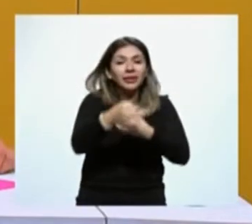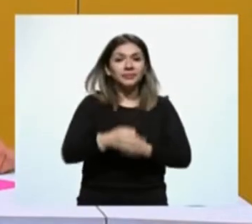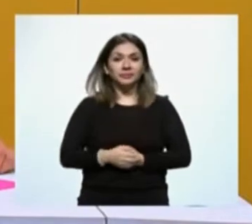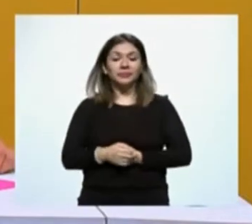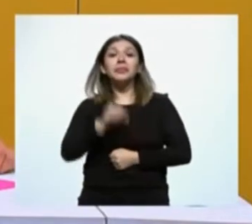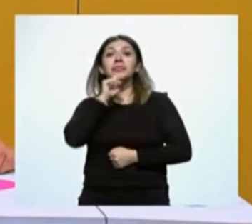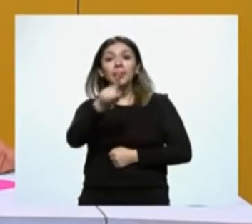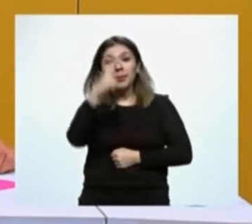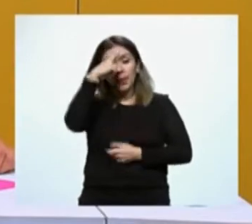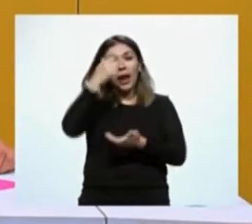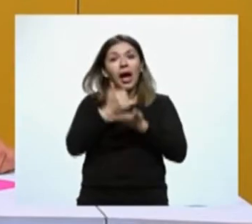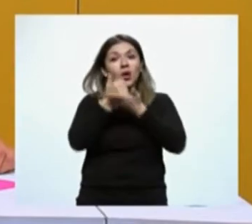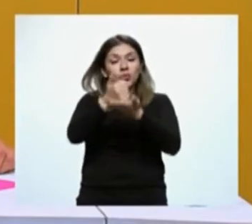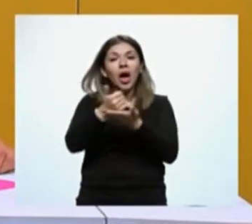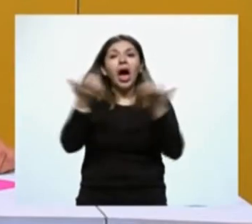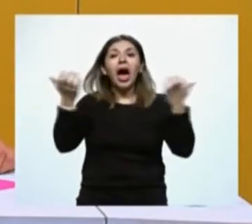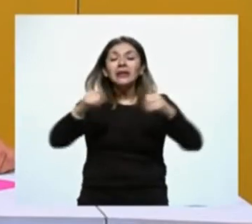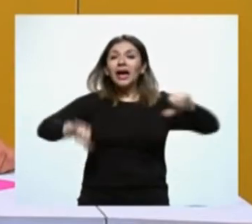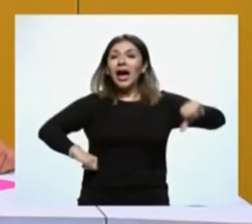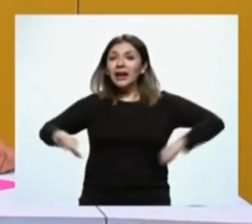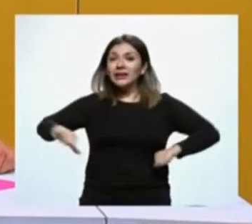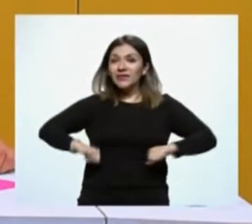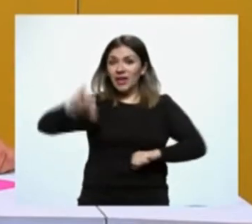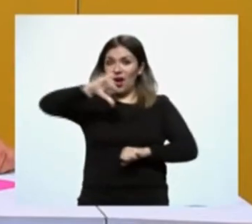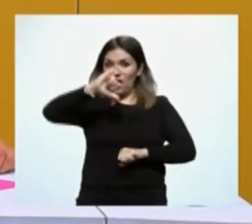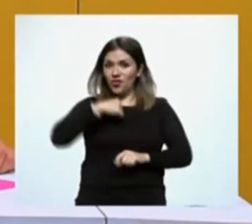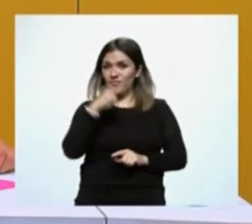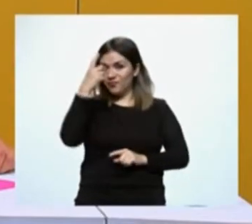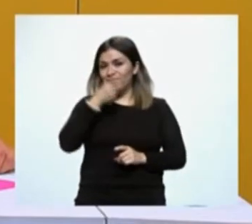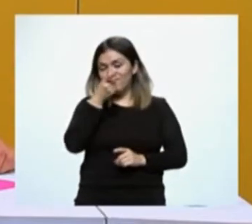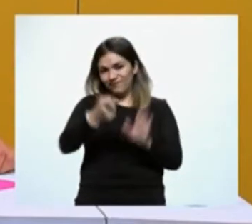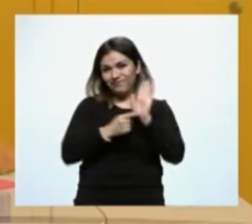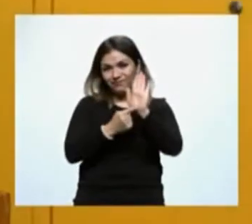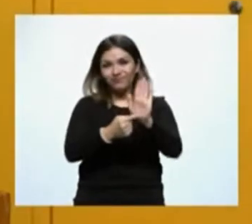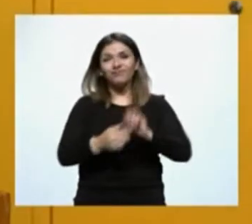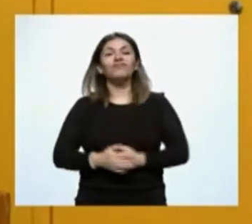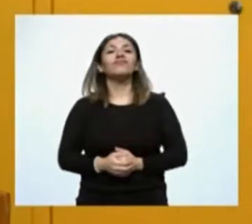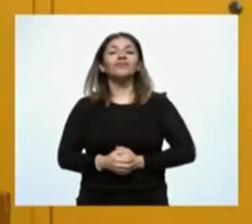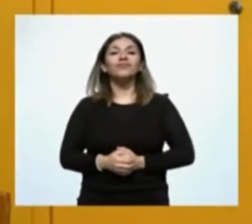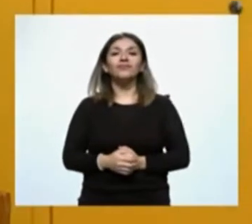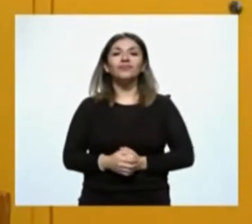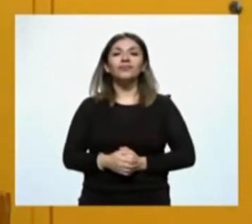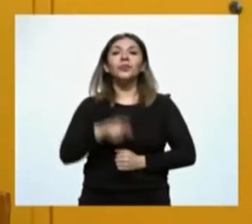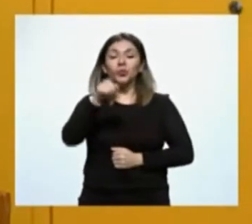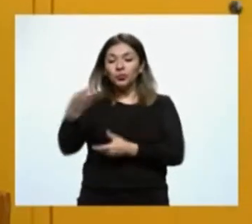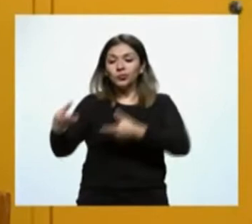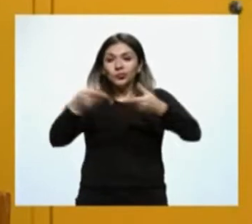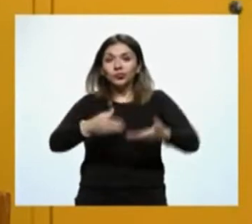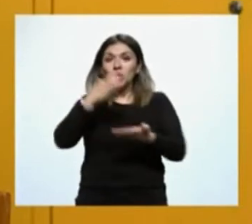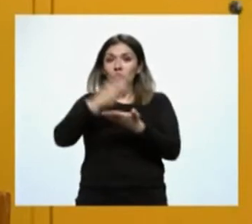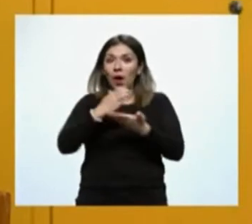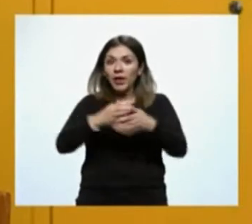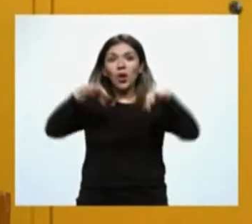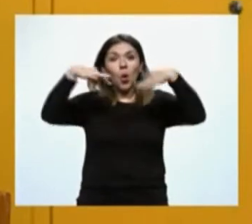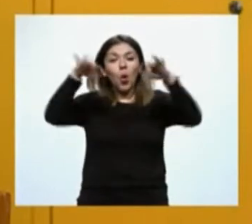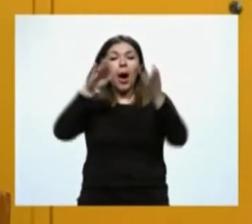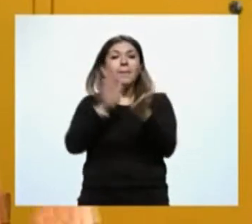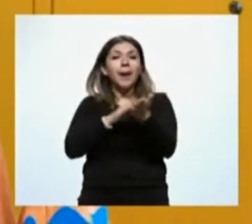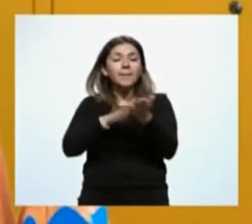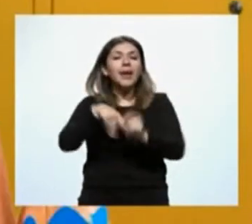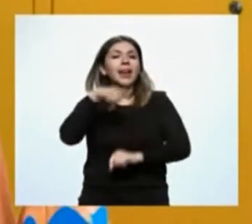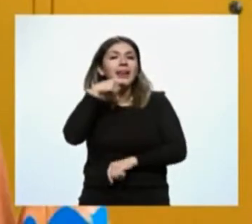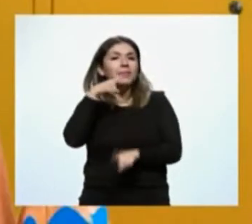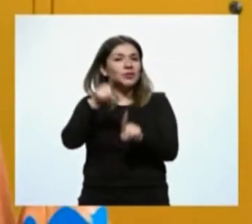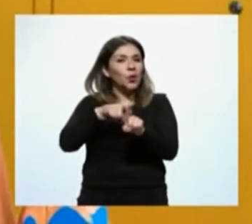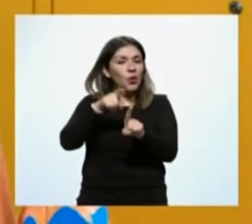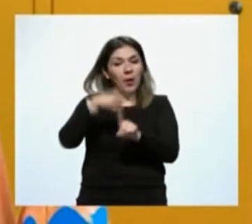también a que te ayude a hacer las actividades que te pedimos al final. Toma tu cuaderno, unas hojas de papel, lápices